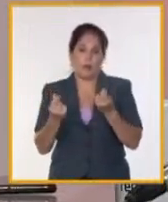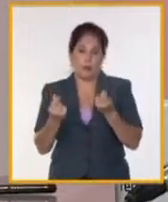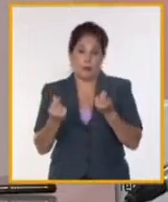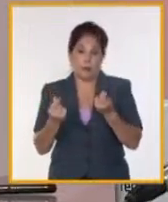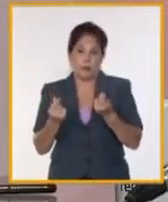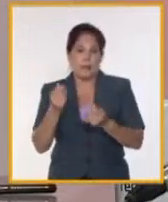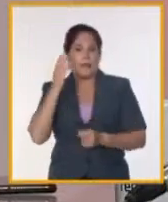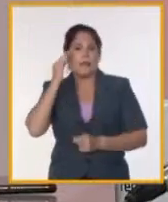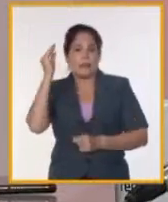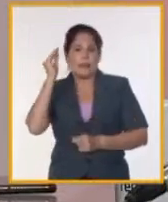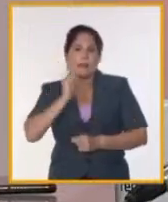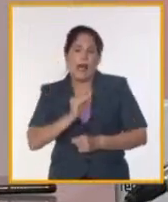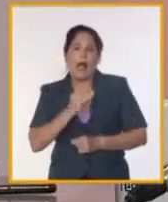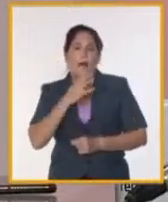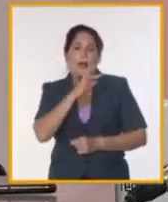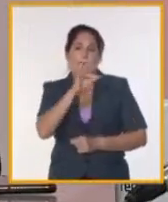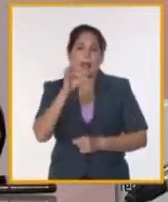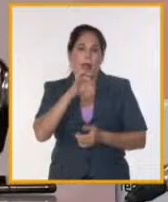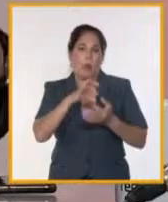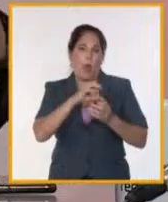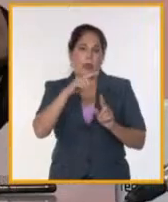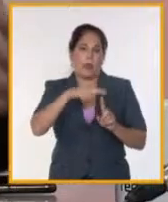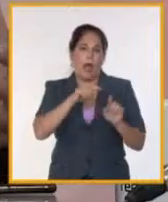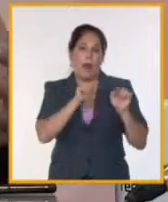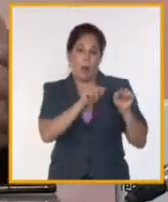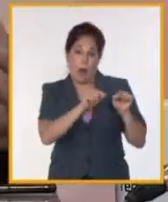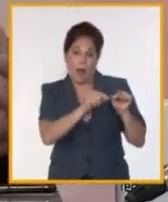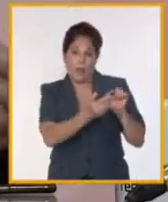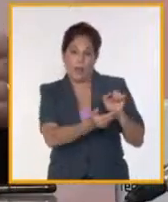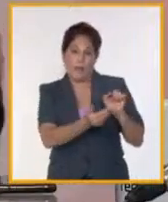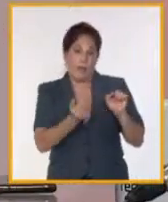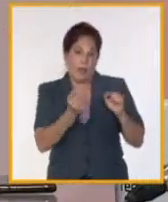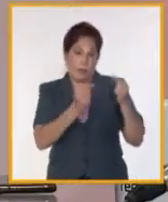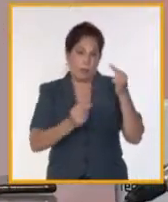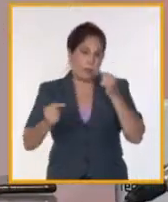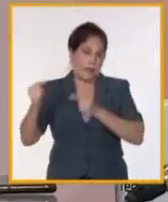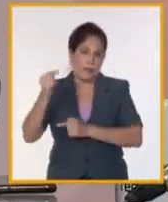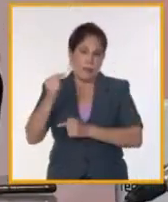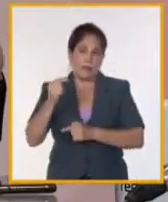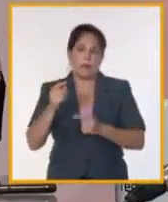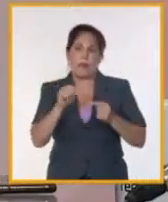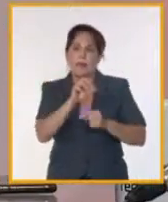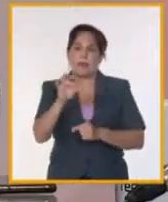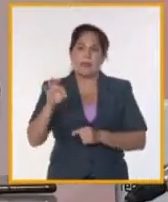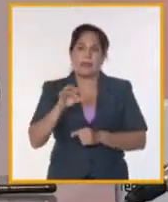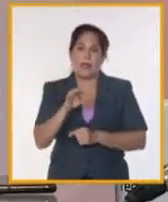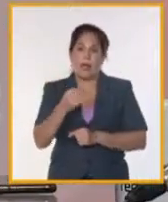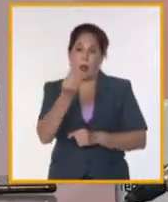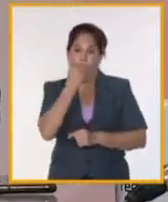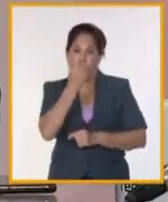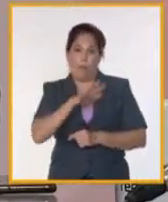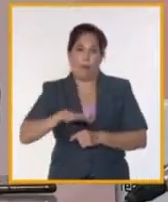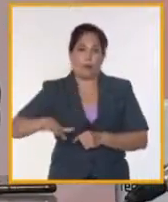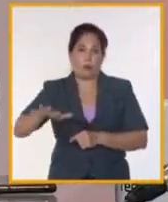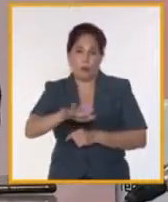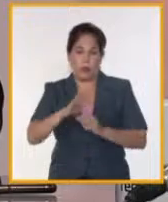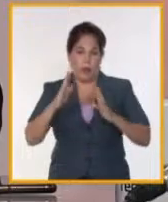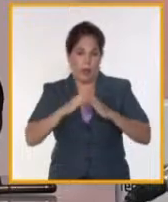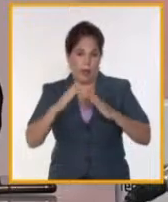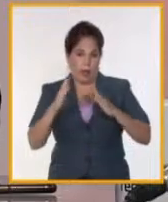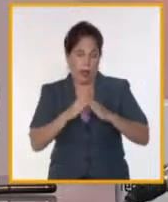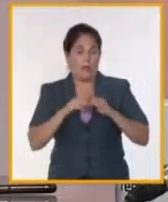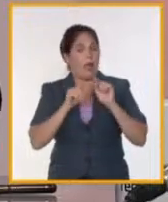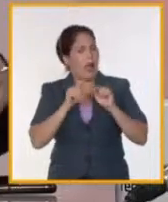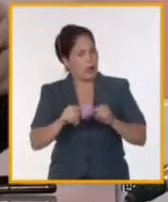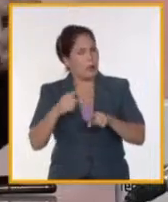se conoce mucho de la salinera de Guantánamo, que es de donde proviene fundamentalmente la sal que consumimos en casa, pues también hay